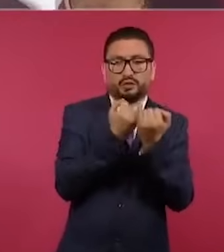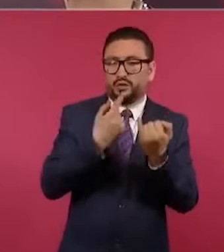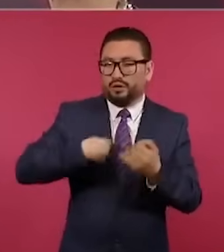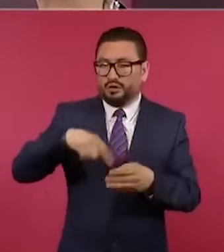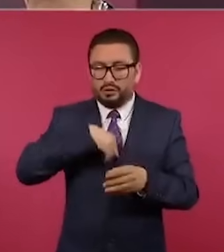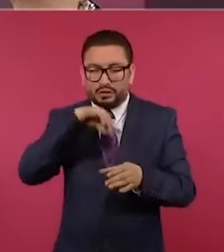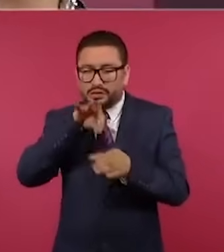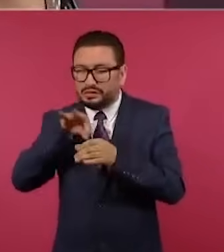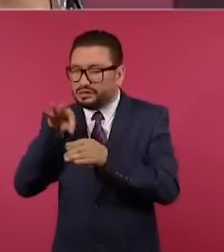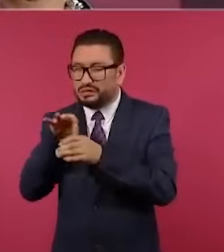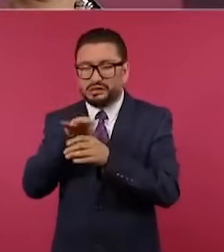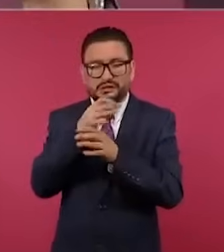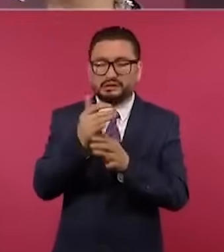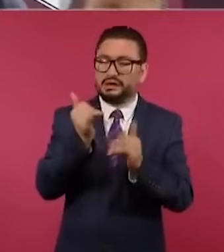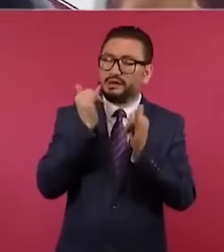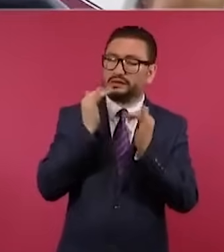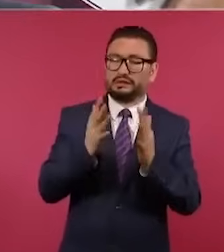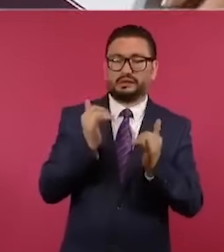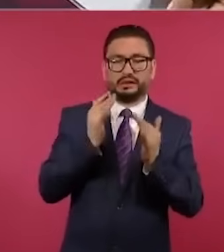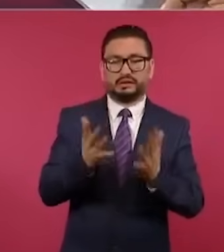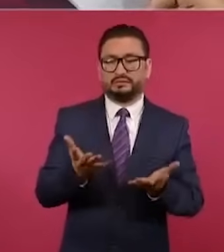Y